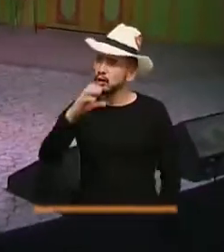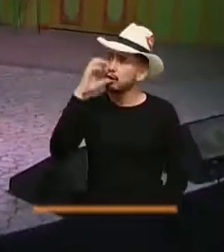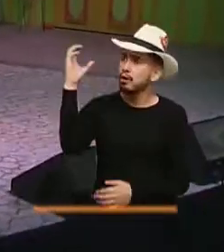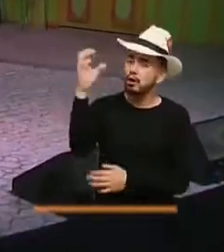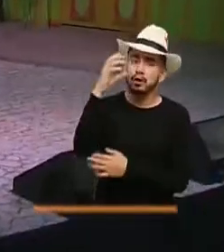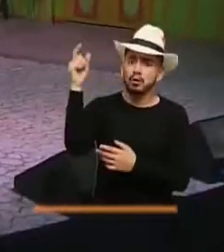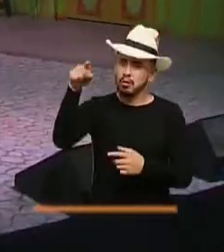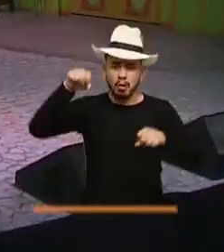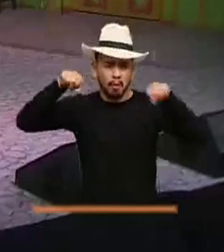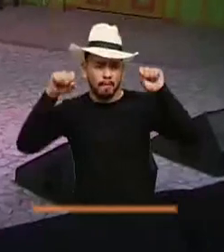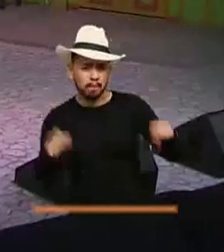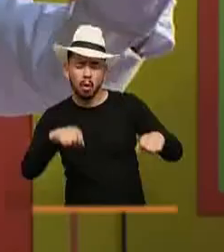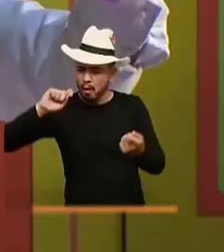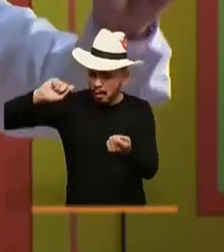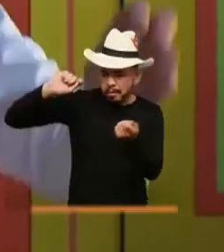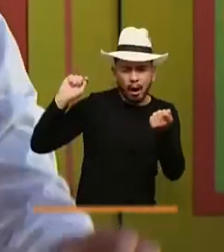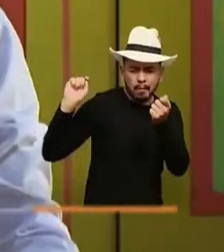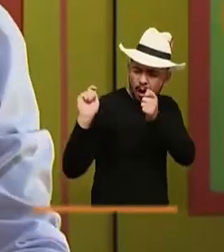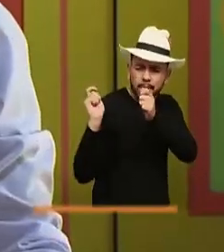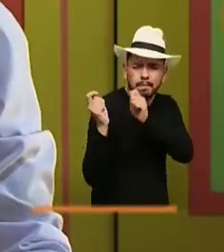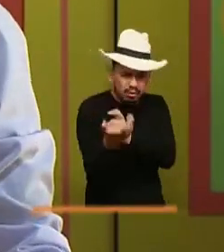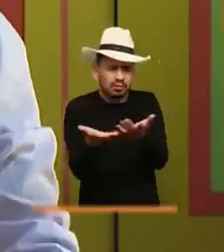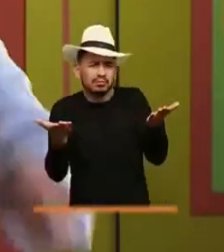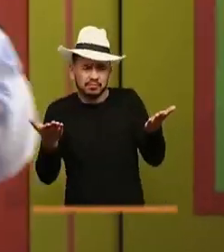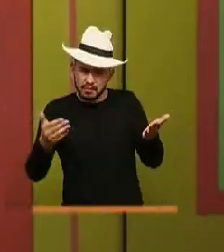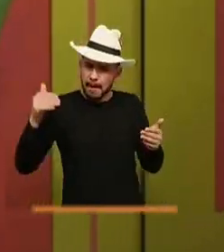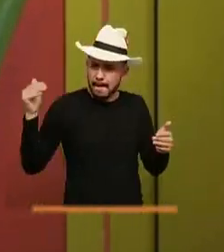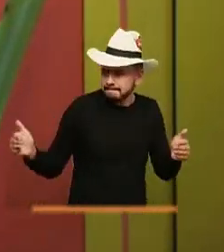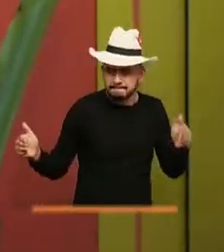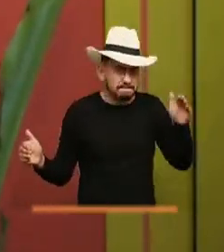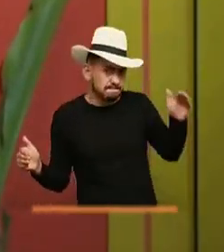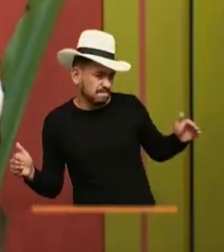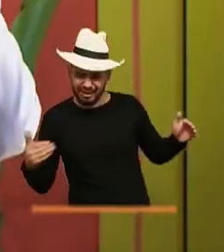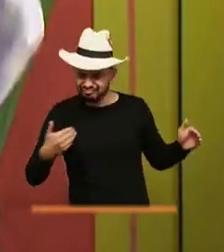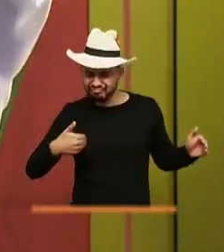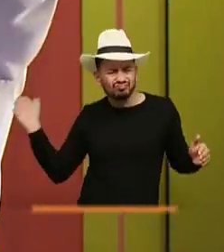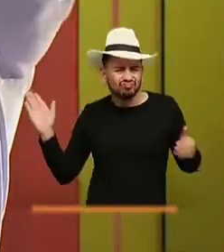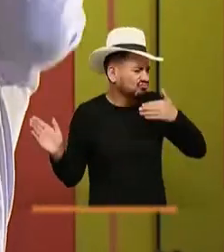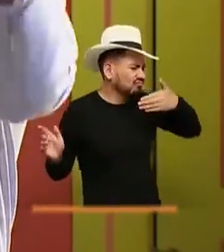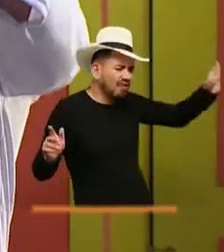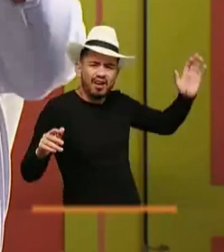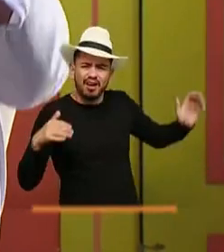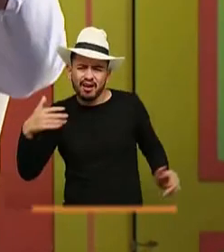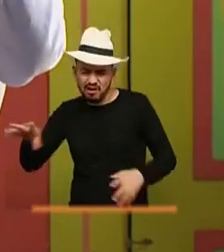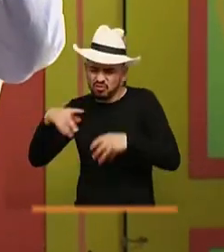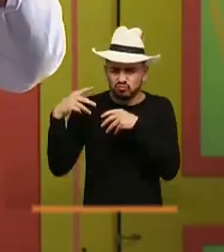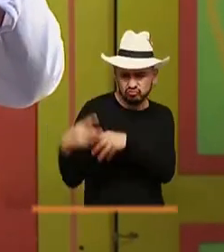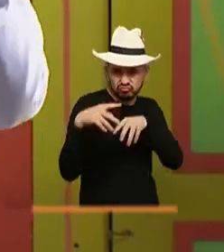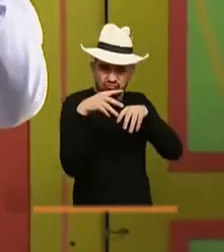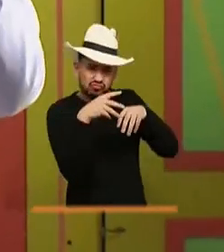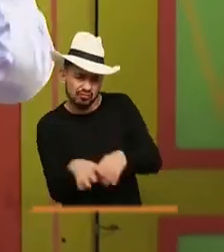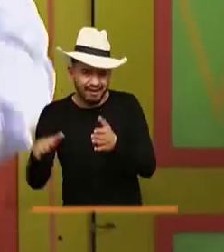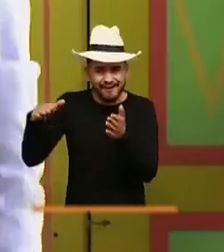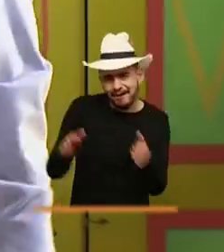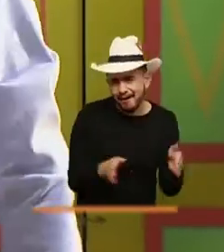cambiar si quitamos la frontera y si empiezan a marchar por la